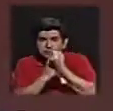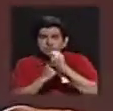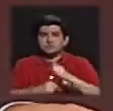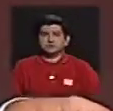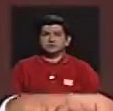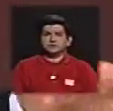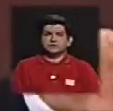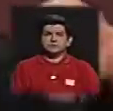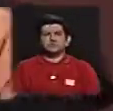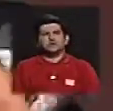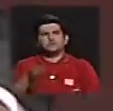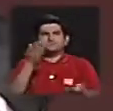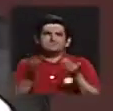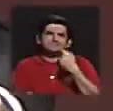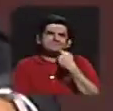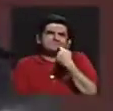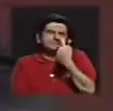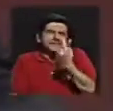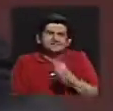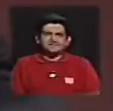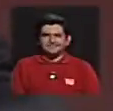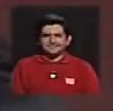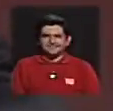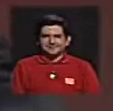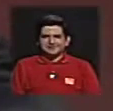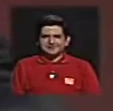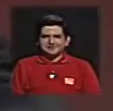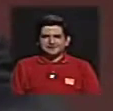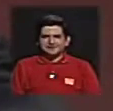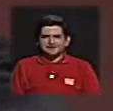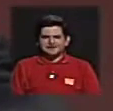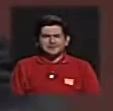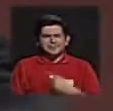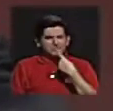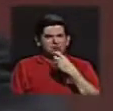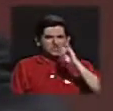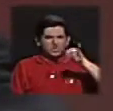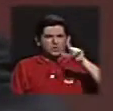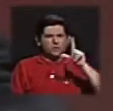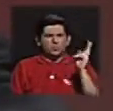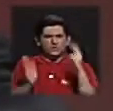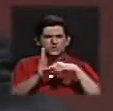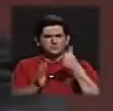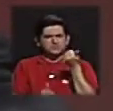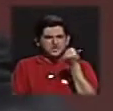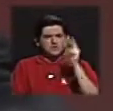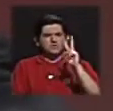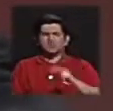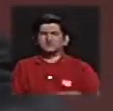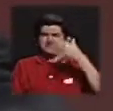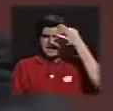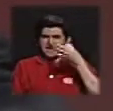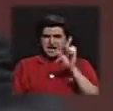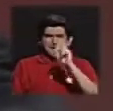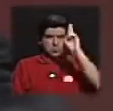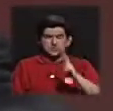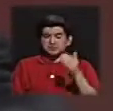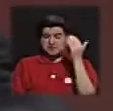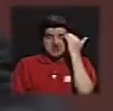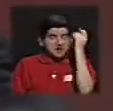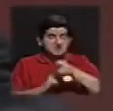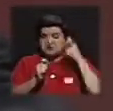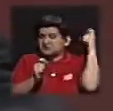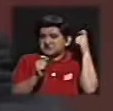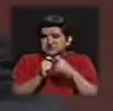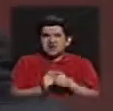fue, digámoslo así, creo que esto lo manifestó en julio del 2012. Dice, creo que en Costa Rica nadie sabe a ciencia